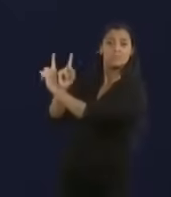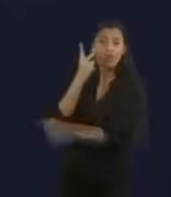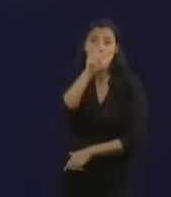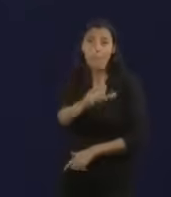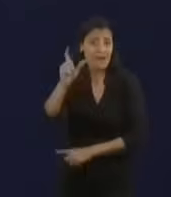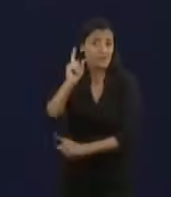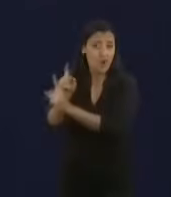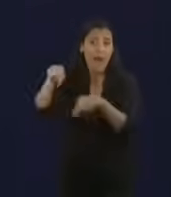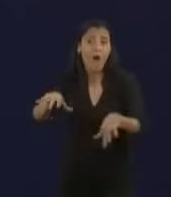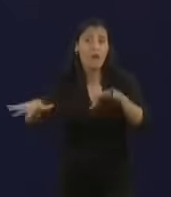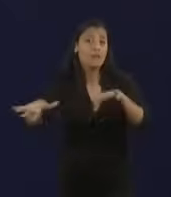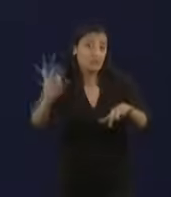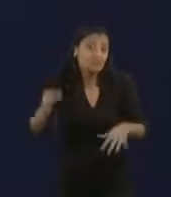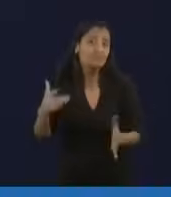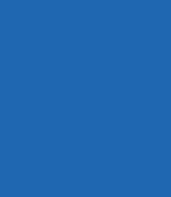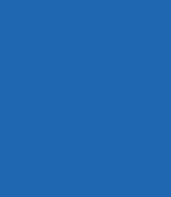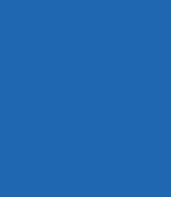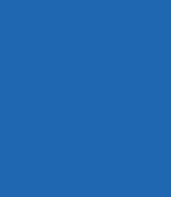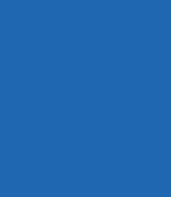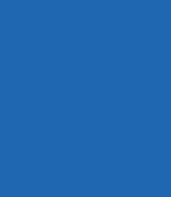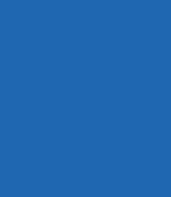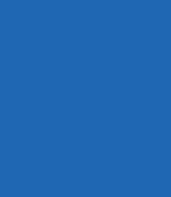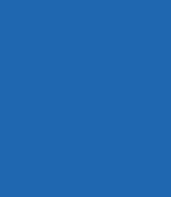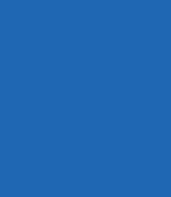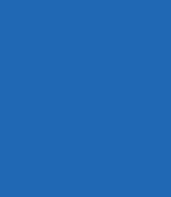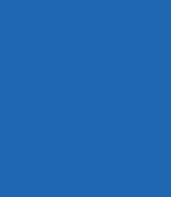que en este caso son dos presidentes de la nación